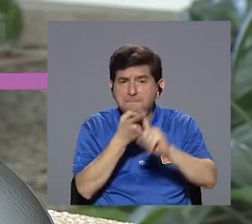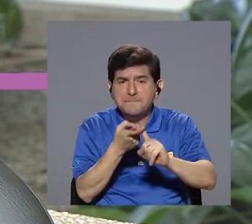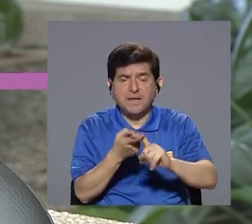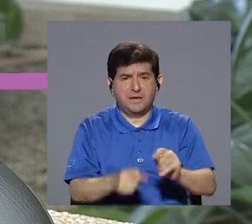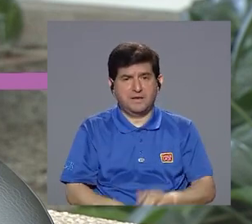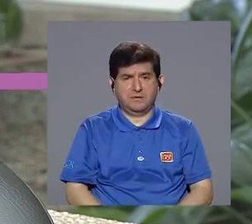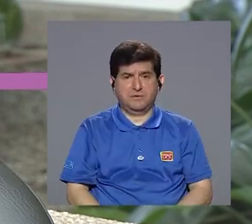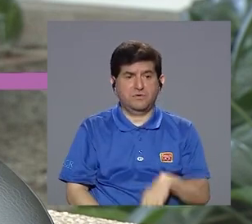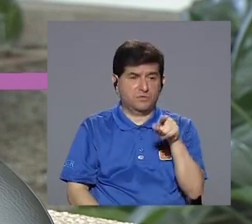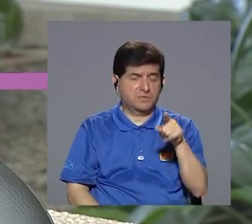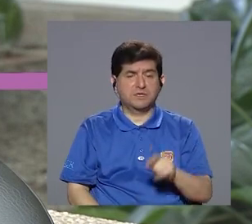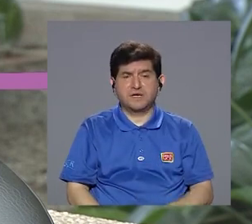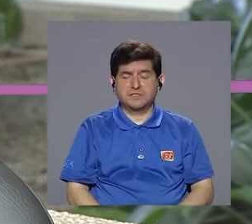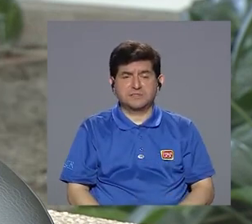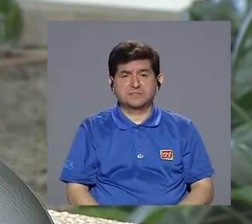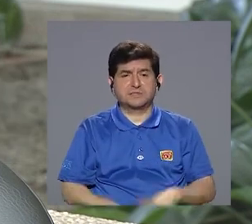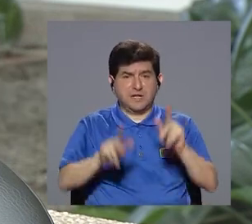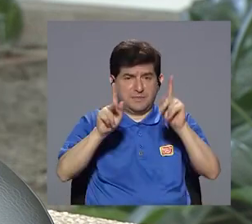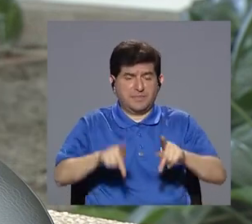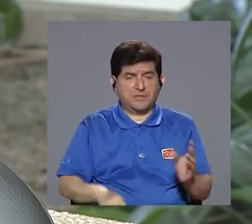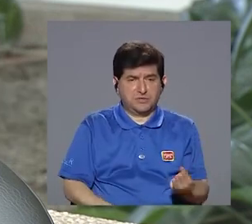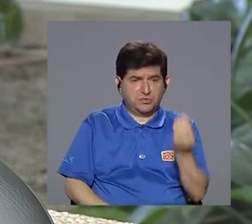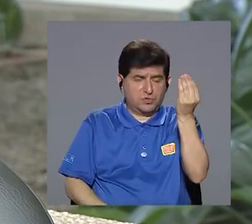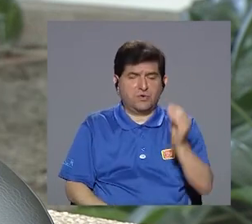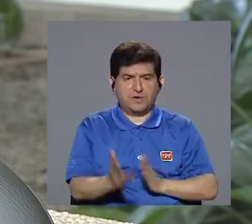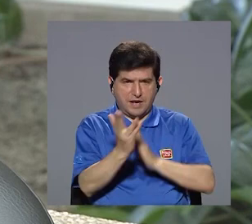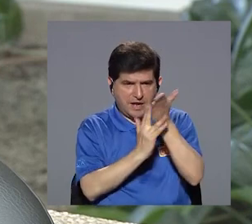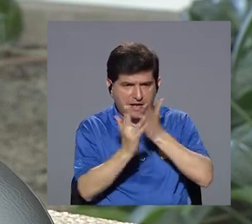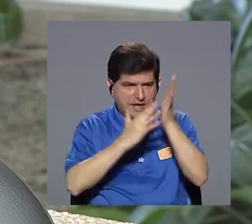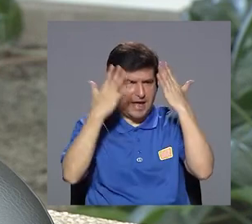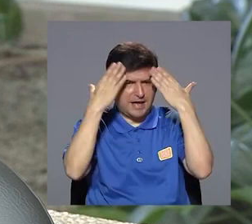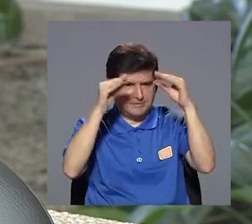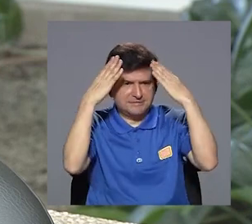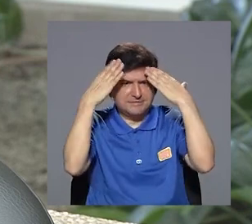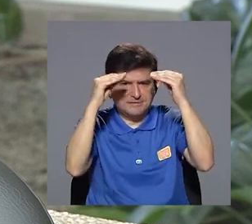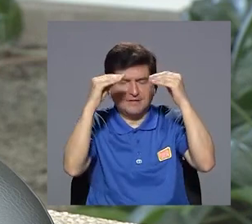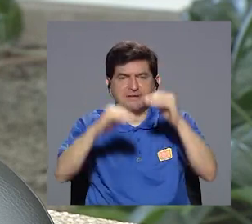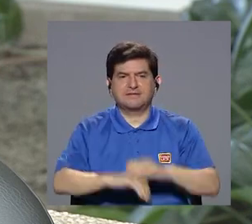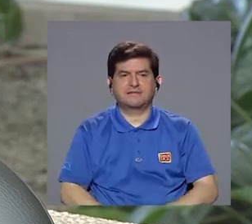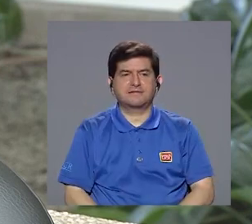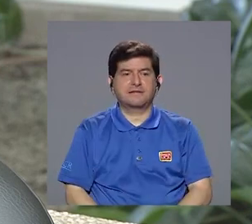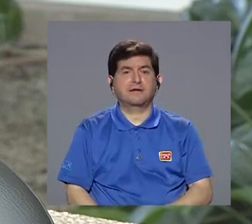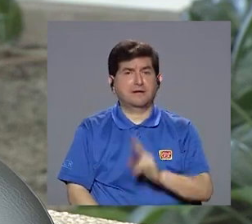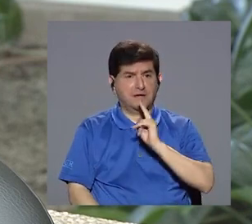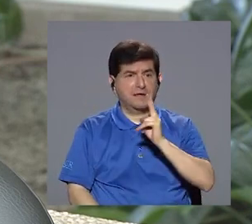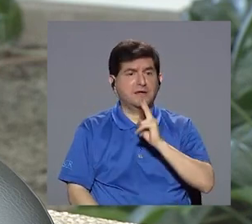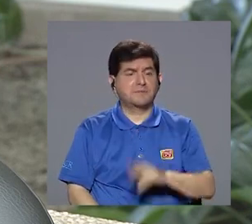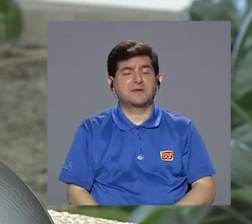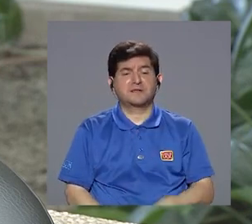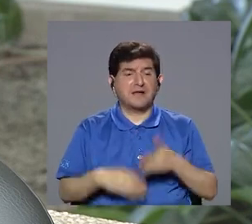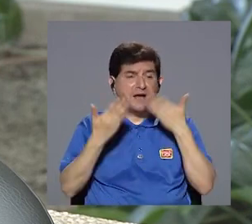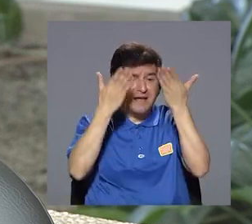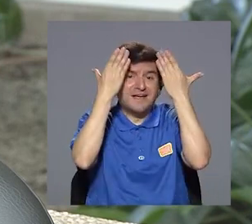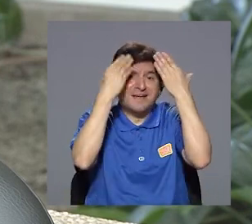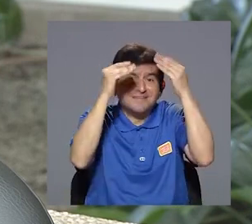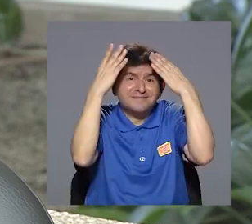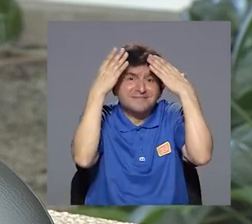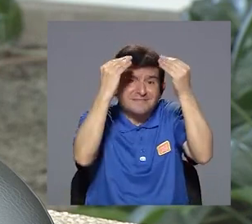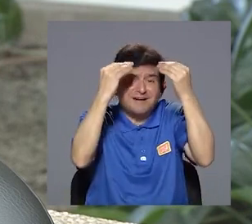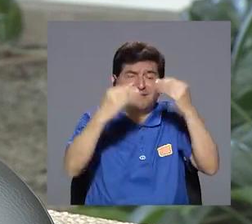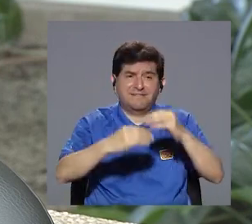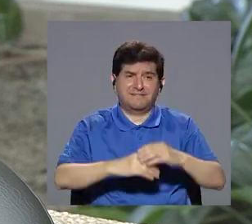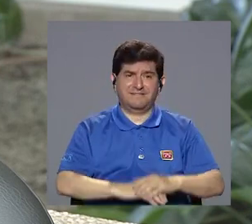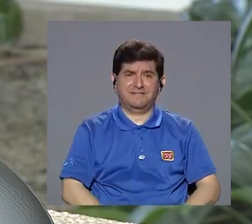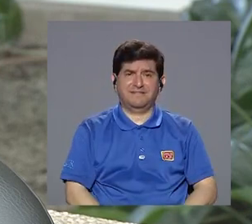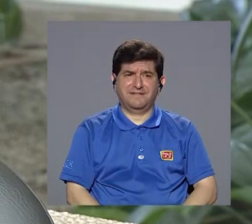amigos cercanos de chico que puedan acceder a este tipo de información, uh-huh. es realmente informarle, es